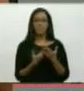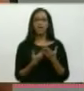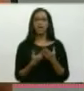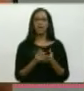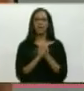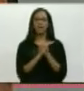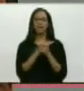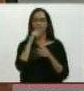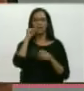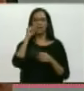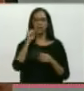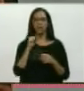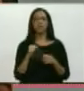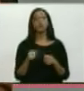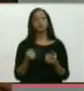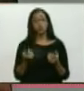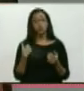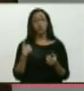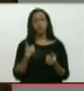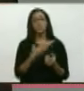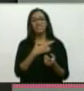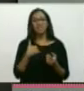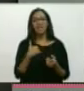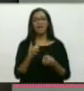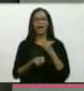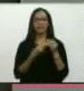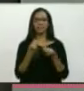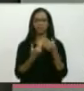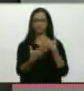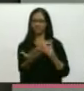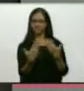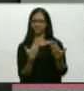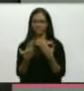compañero Nicolás Maduro, nosotros queremos hacer un cambalache el